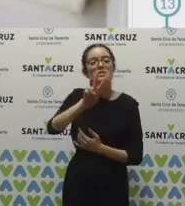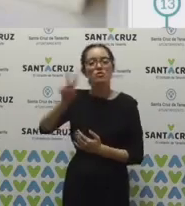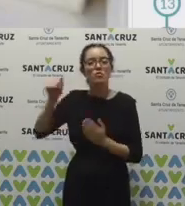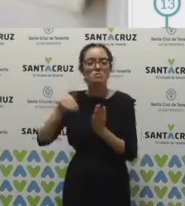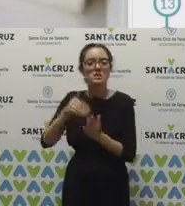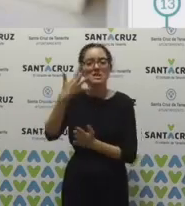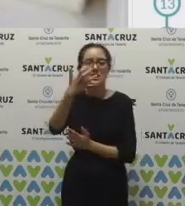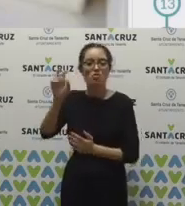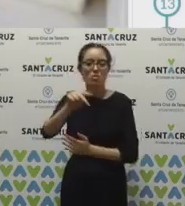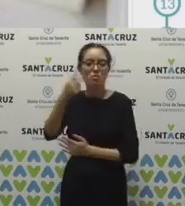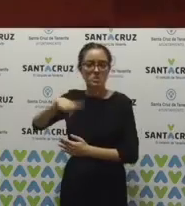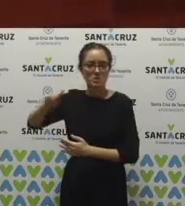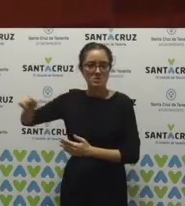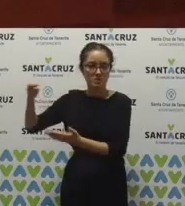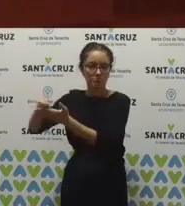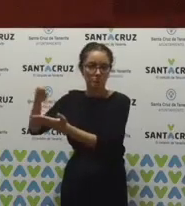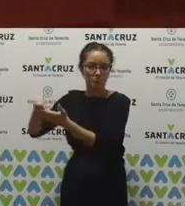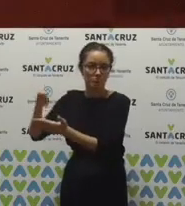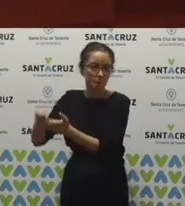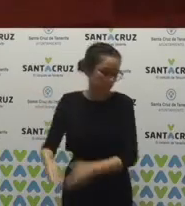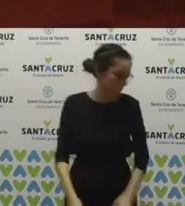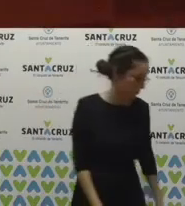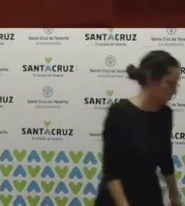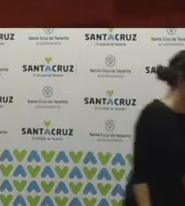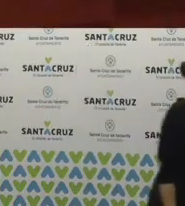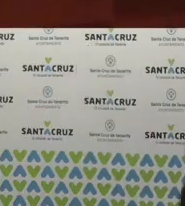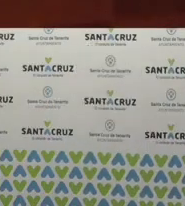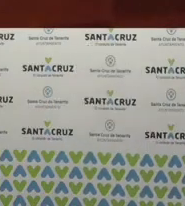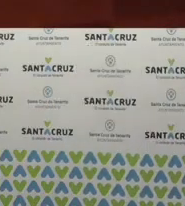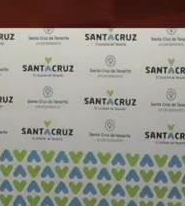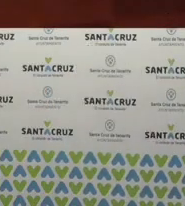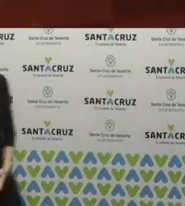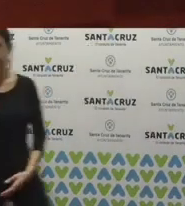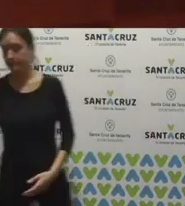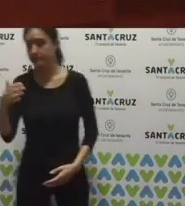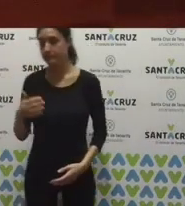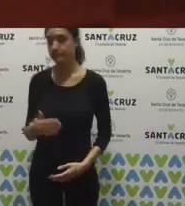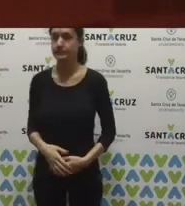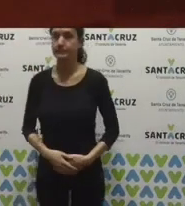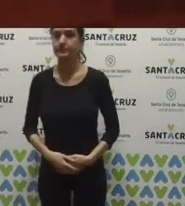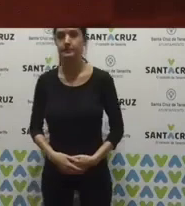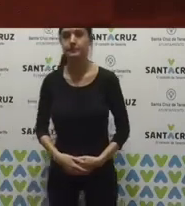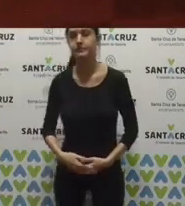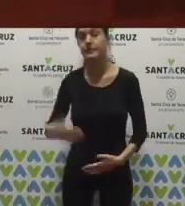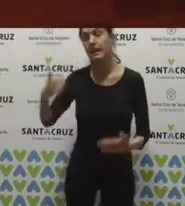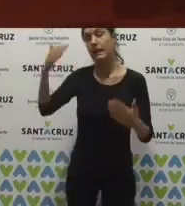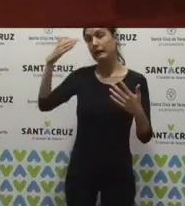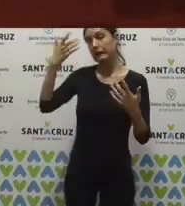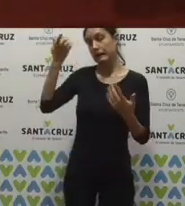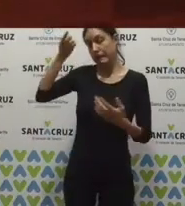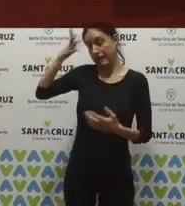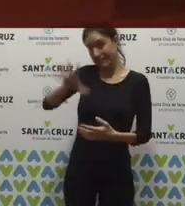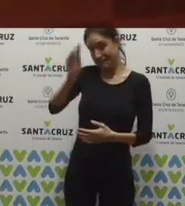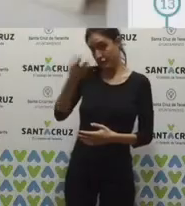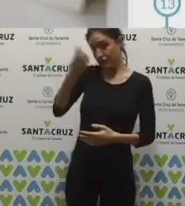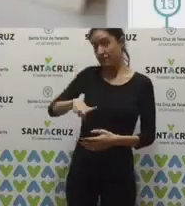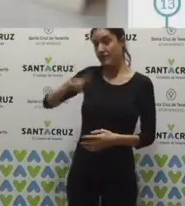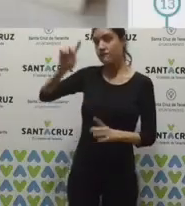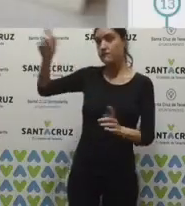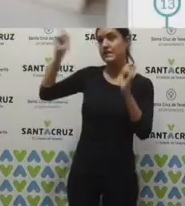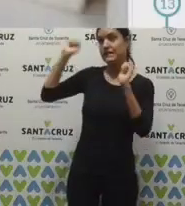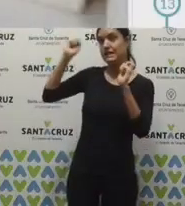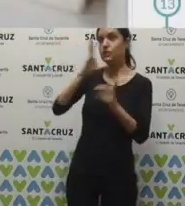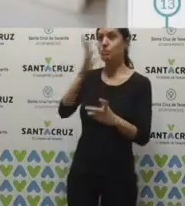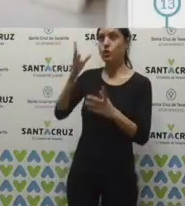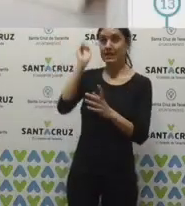al mes entiendo también que las felicitaciones por nuestras ocurrencias y por nuestras improvisaciones